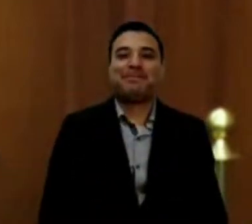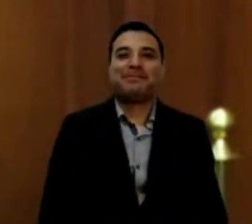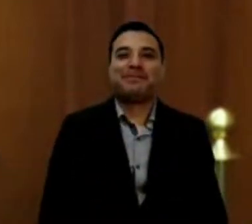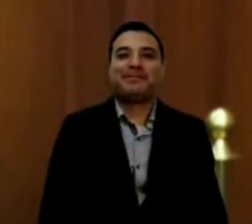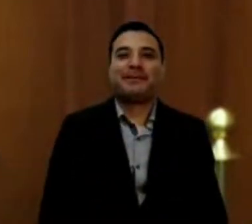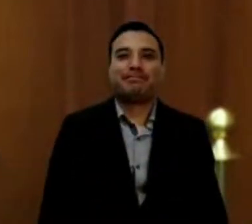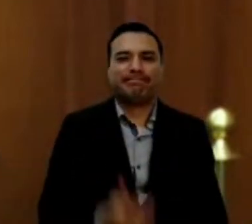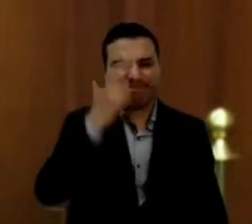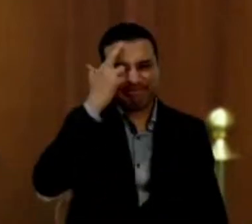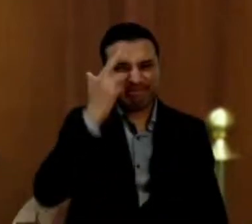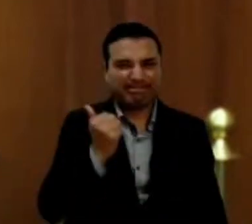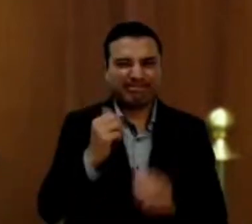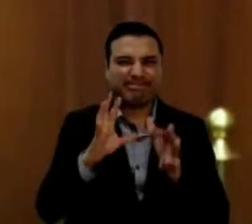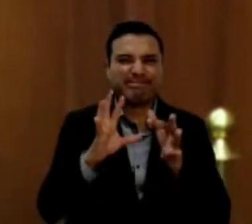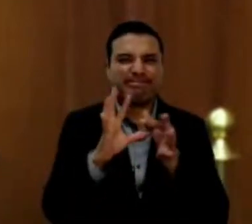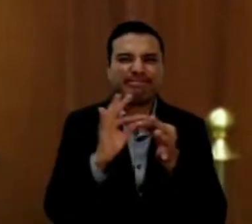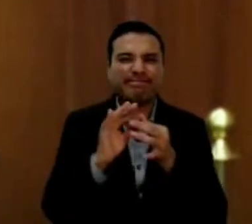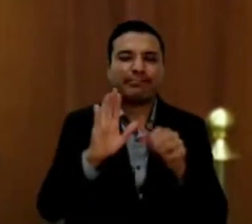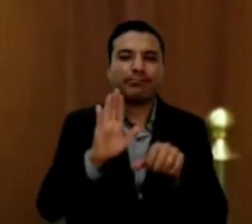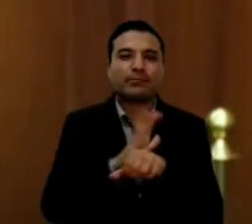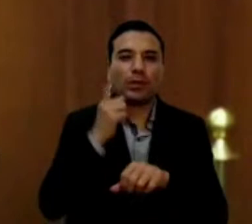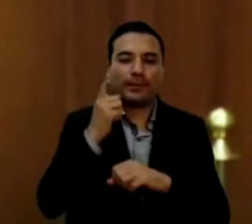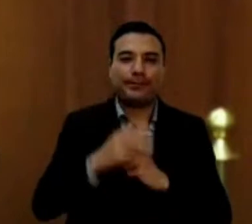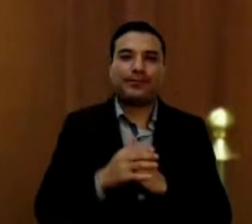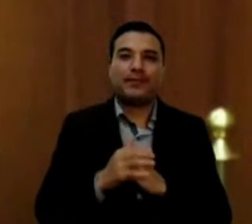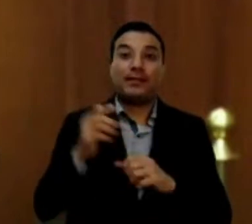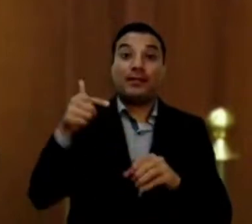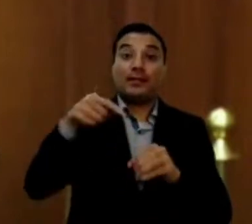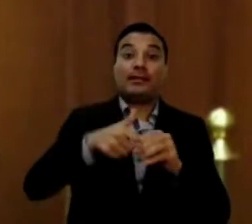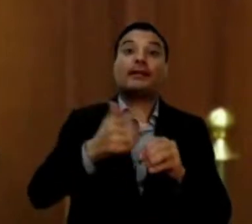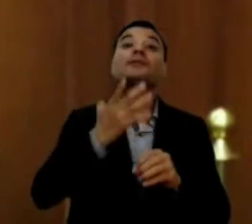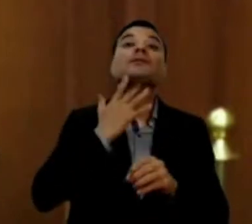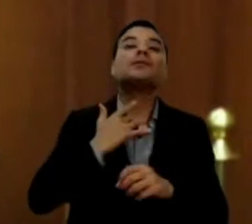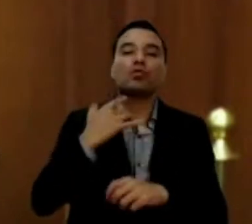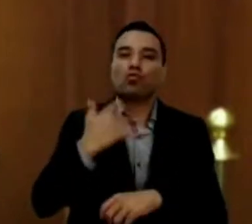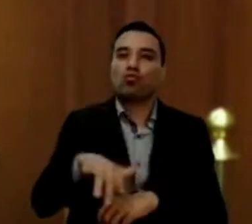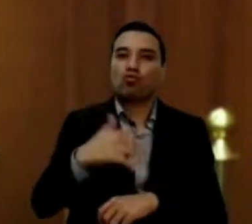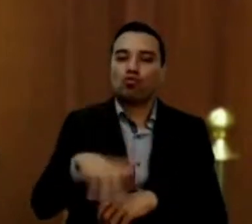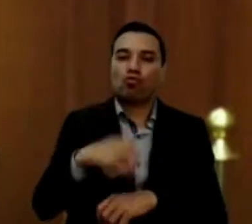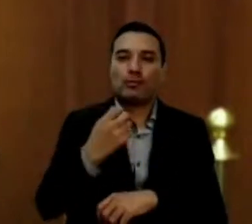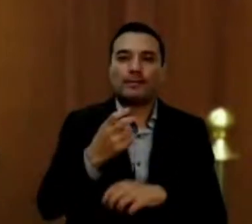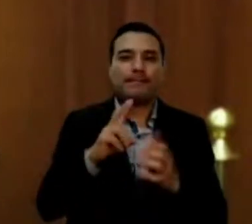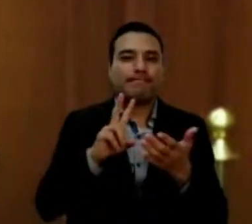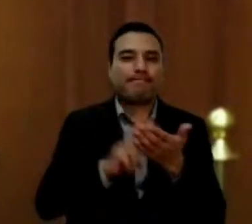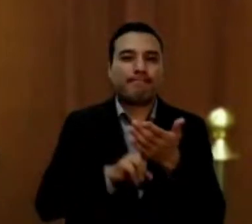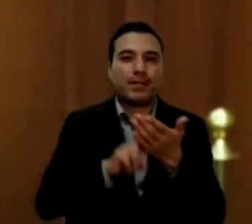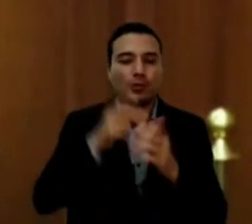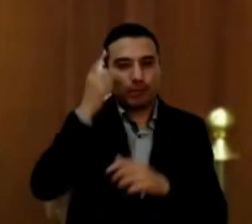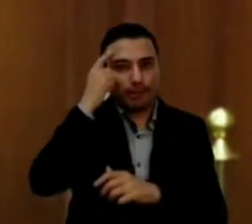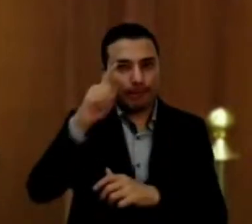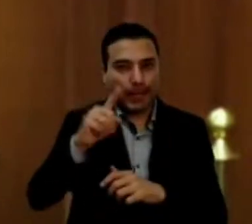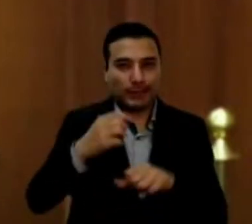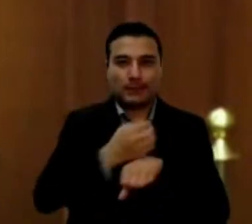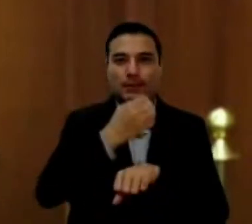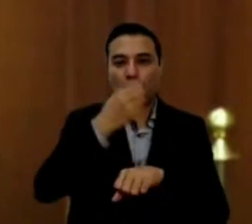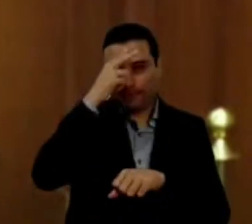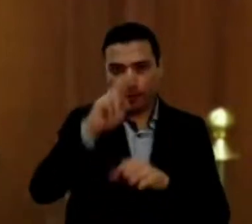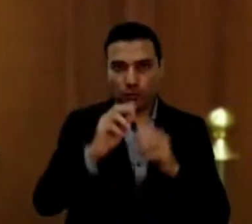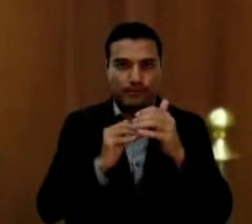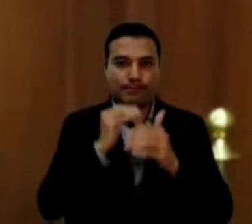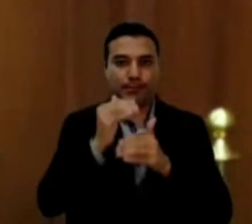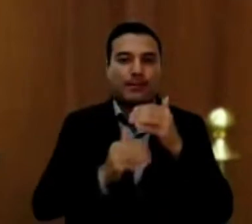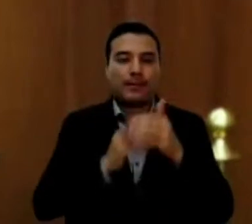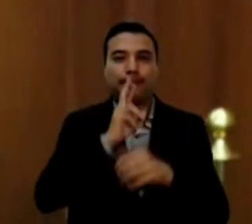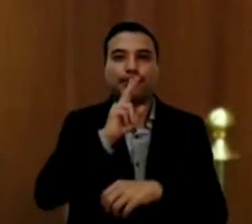Exposición de motivos. La gasolina constituye un elemento indispensable para el desarrollo de la entidad. A través de